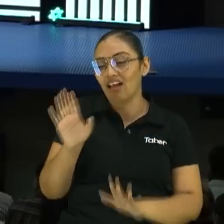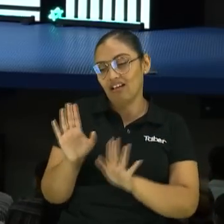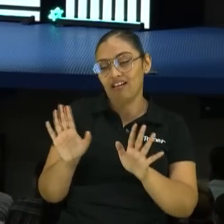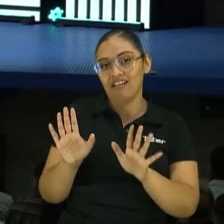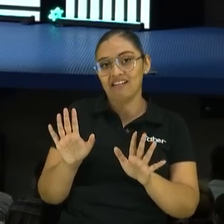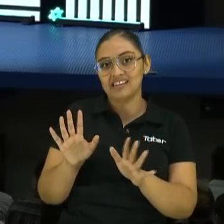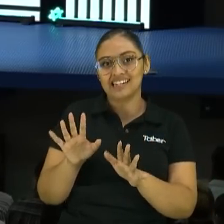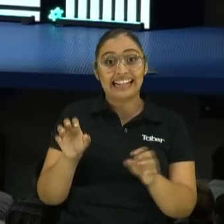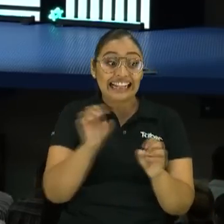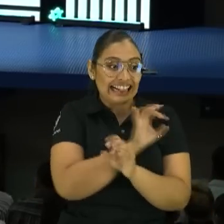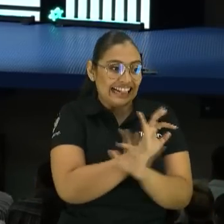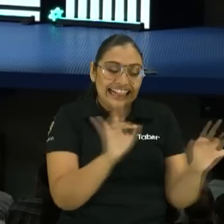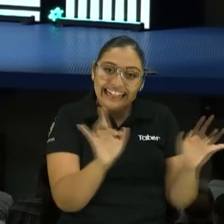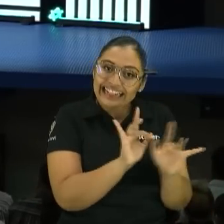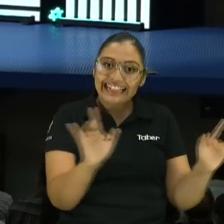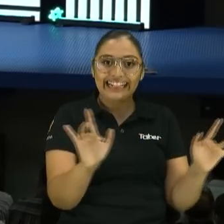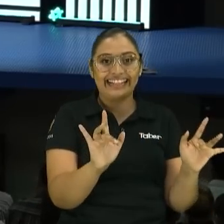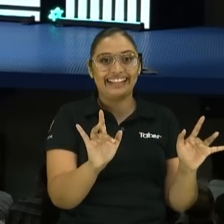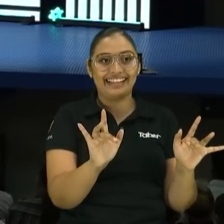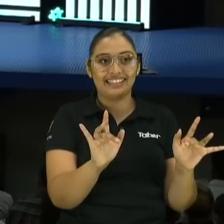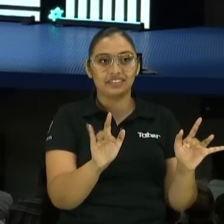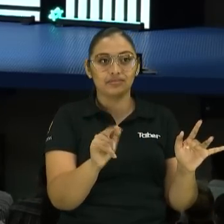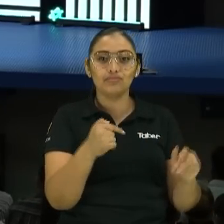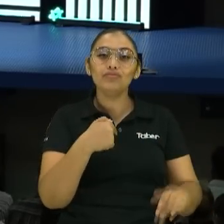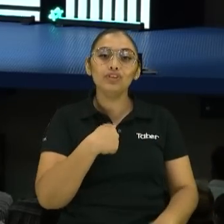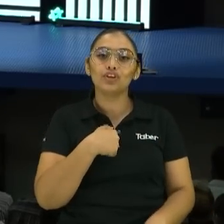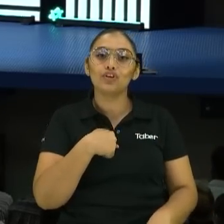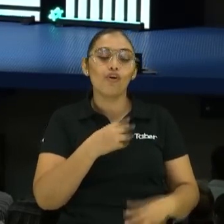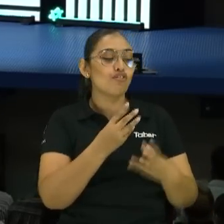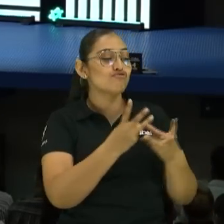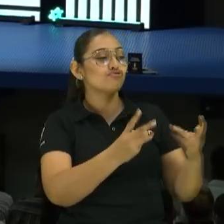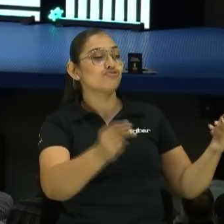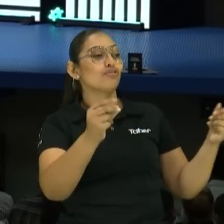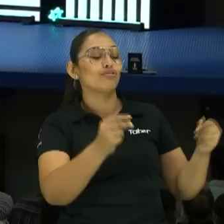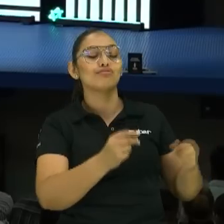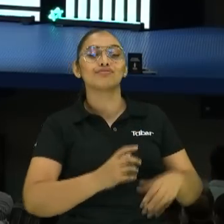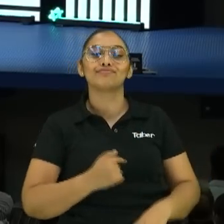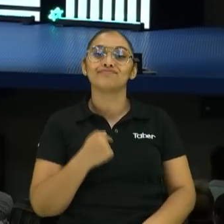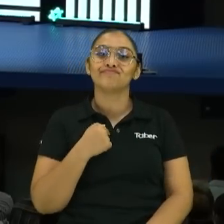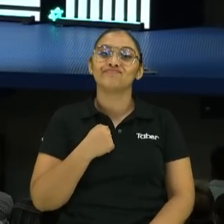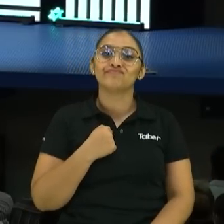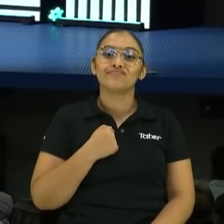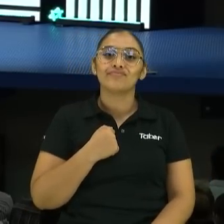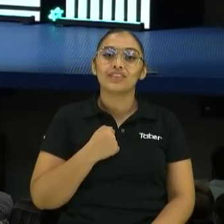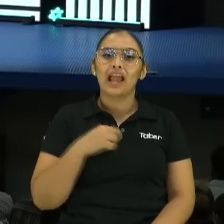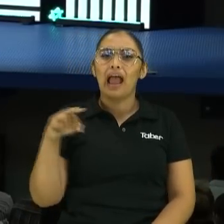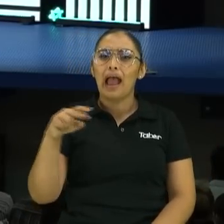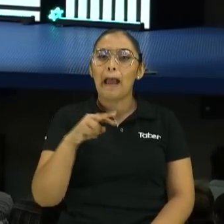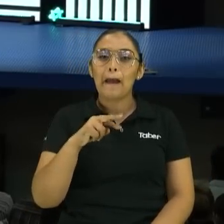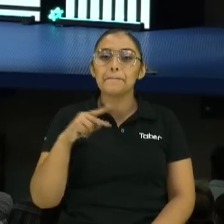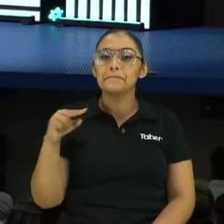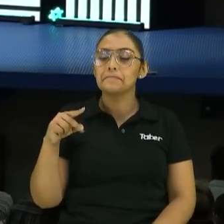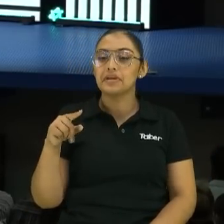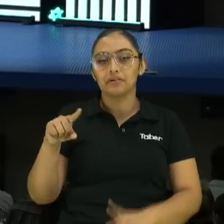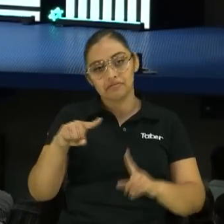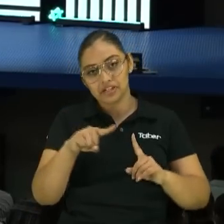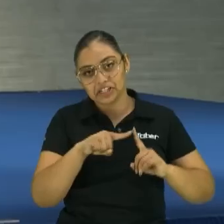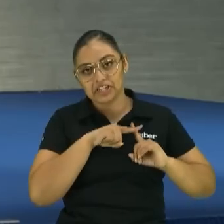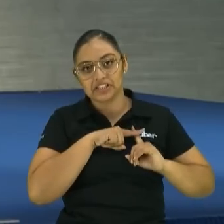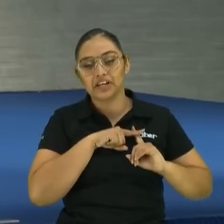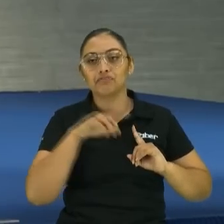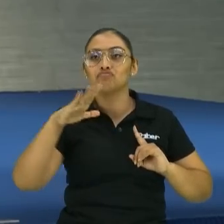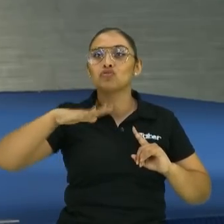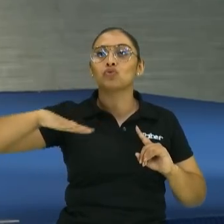nadie le encontró una solución un buen amigo cristiano que tiene una iglesia en